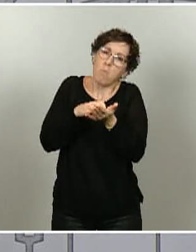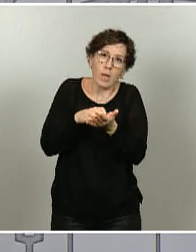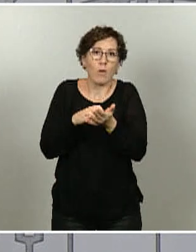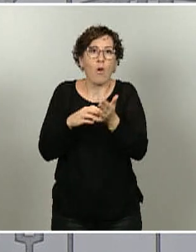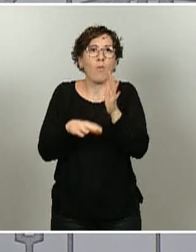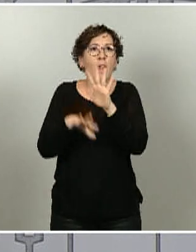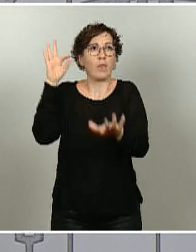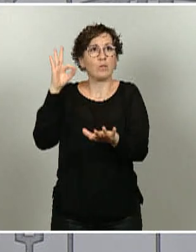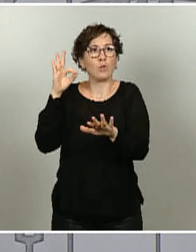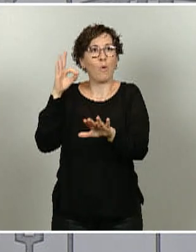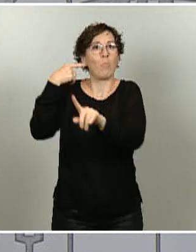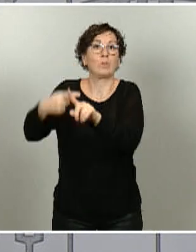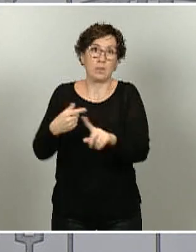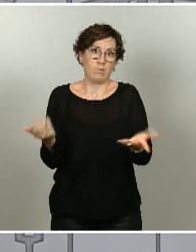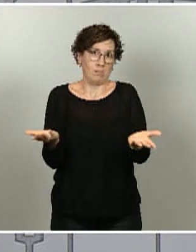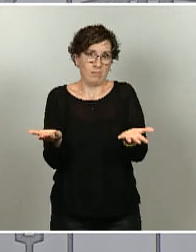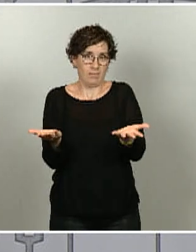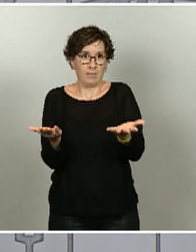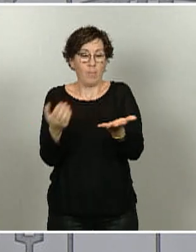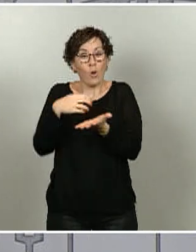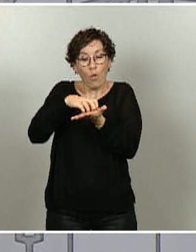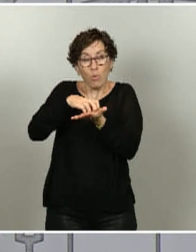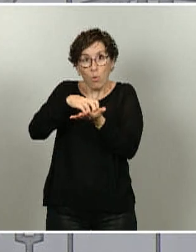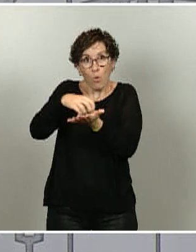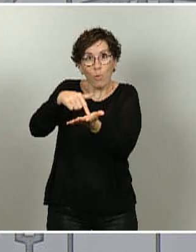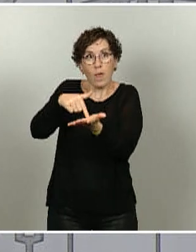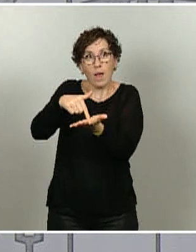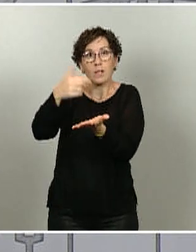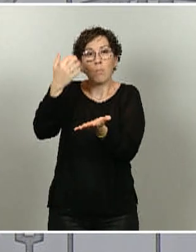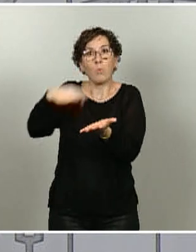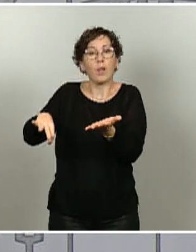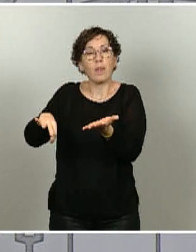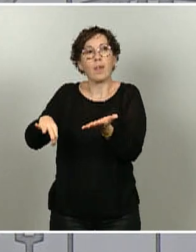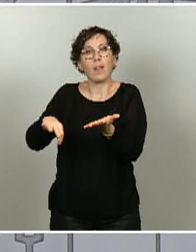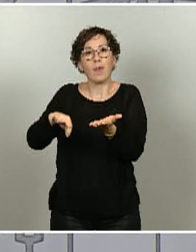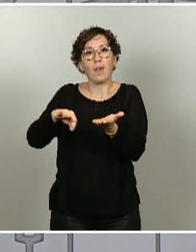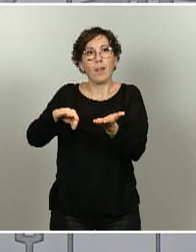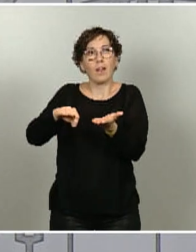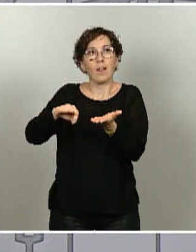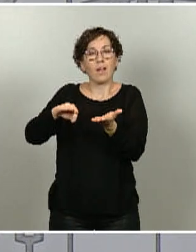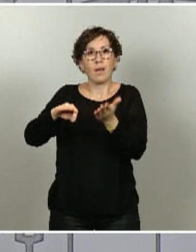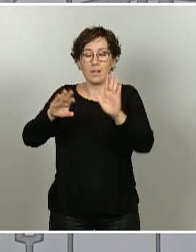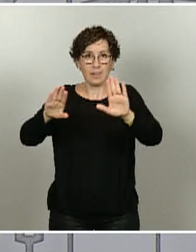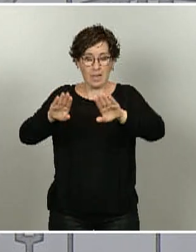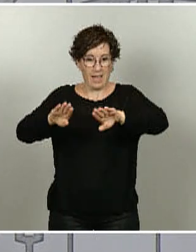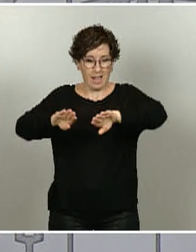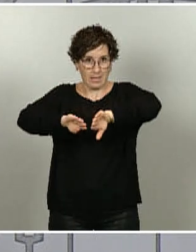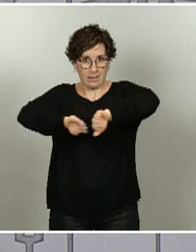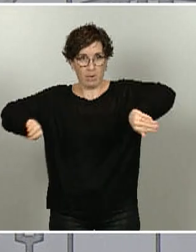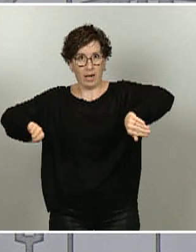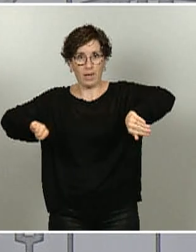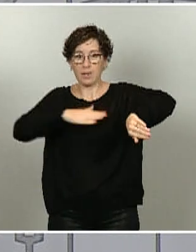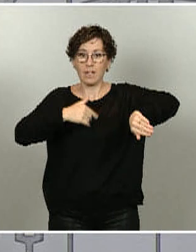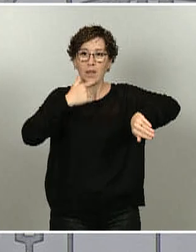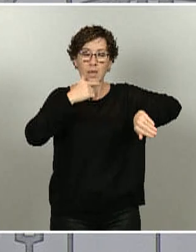pero esas dudas pueden estar independientemente de que haya o no un sistema magnífico